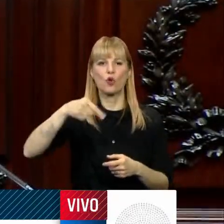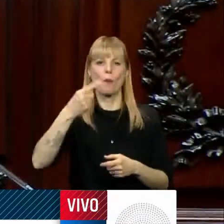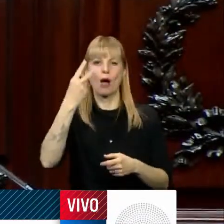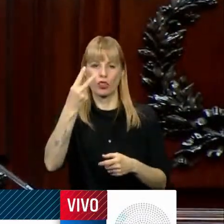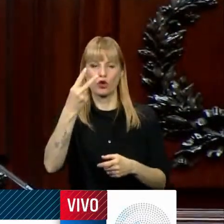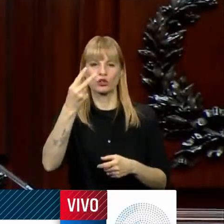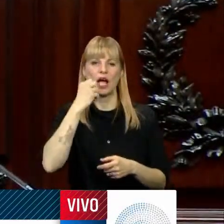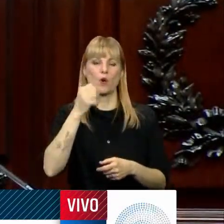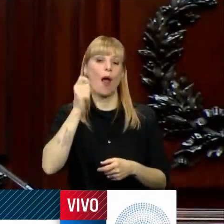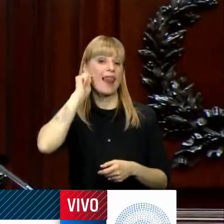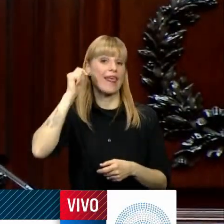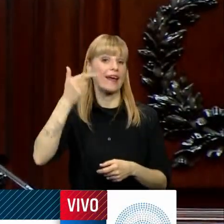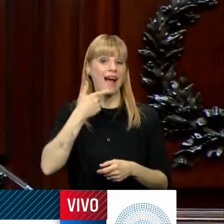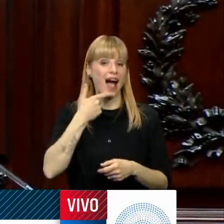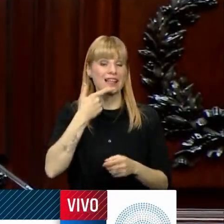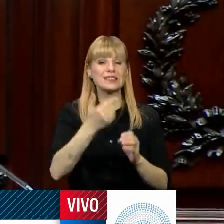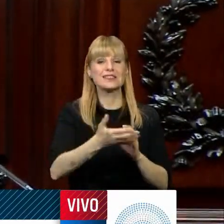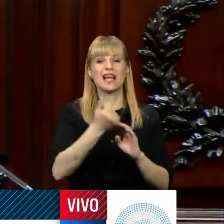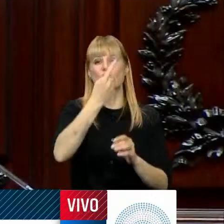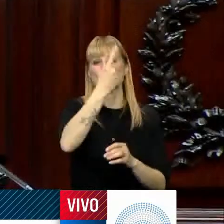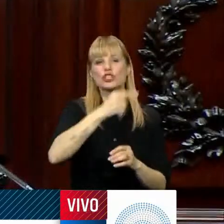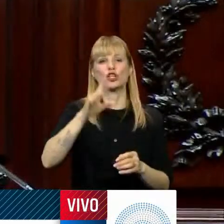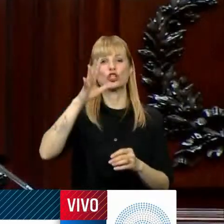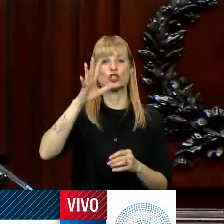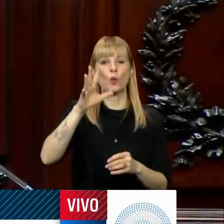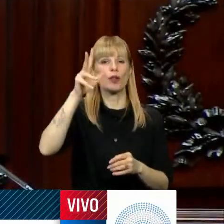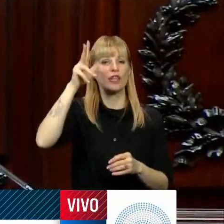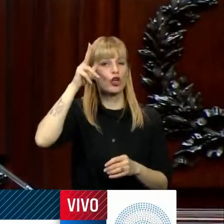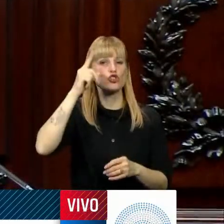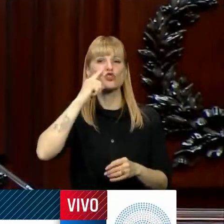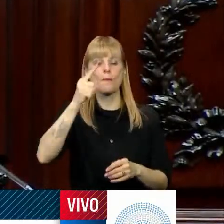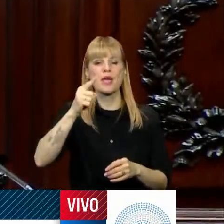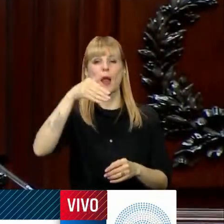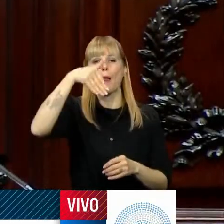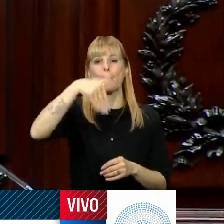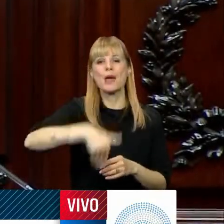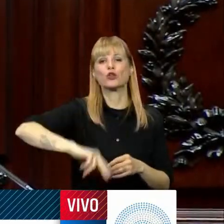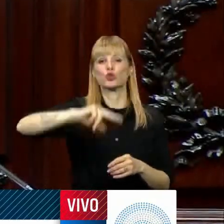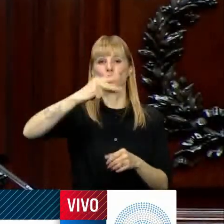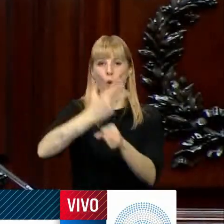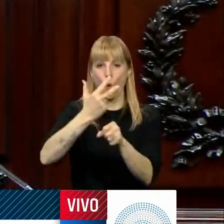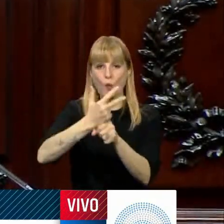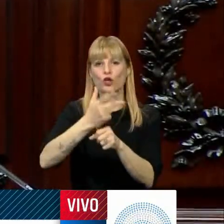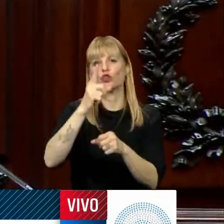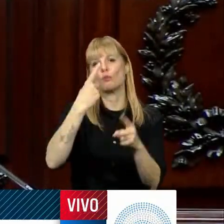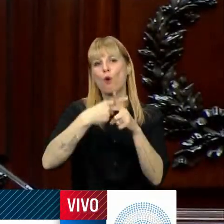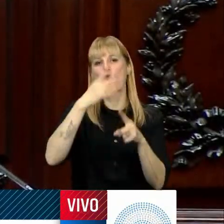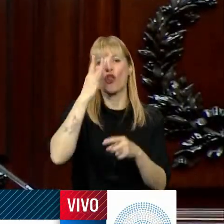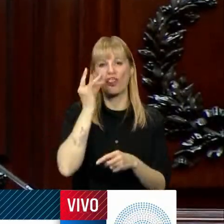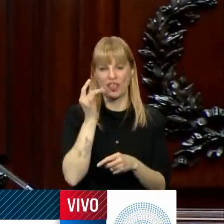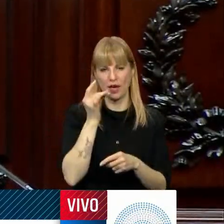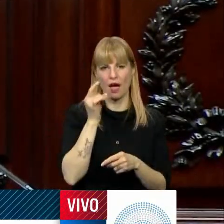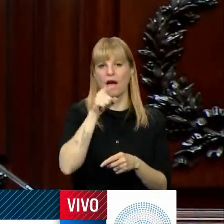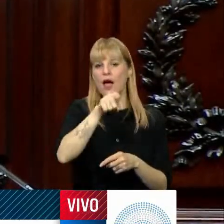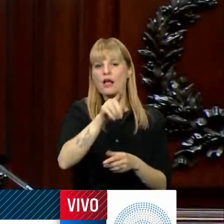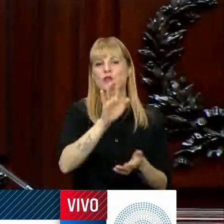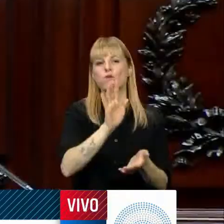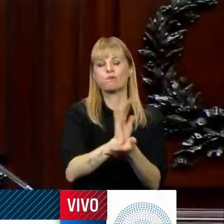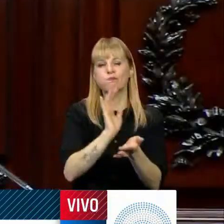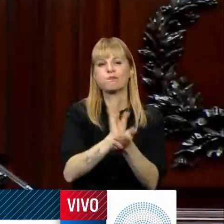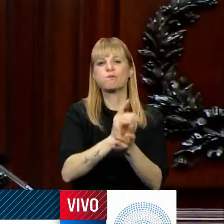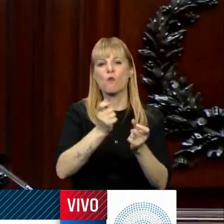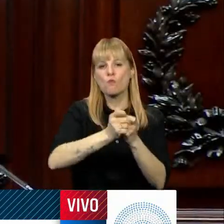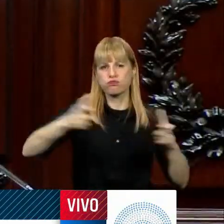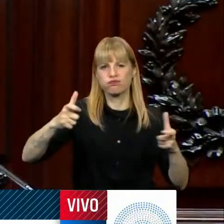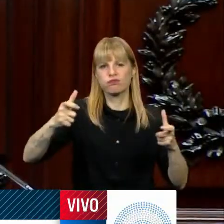en gas se extrajeron 158.000 metros cúbicos diarios, lo que representó un